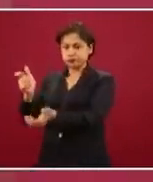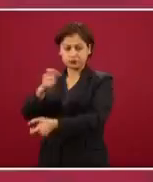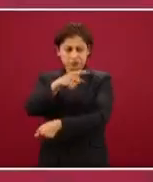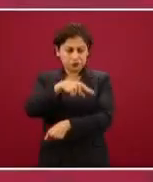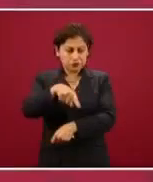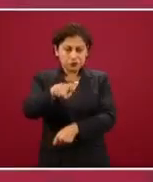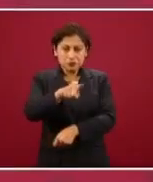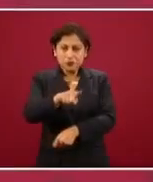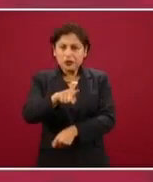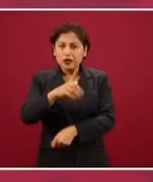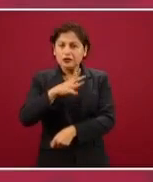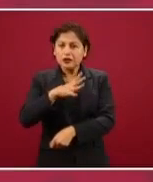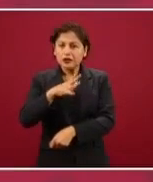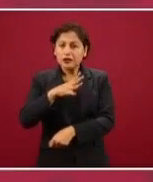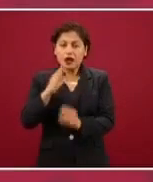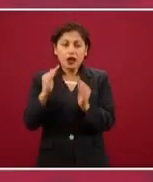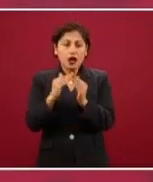en